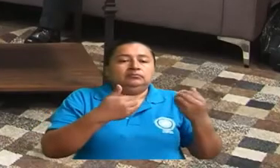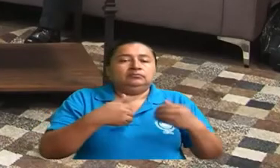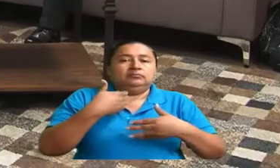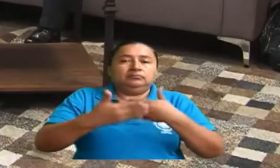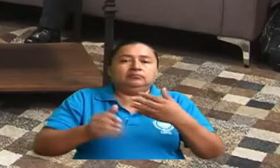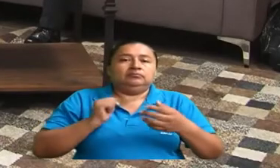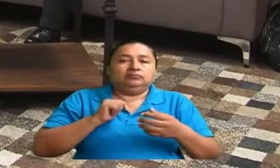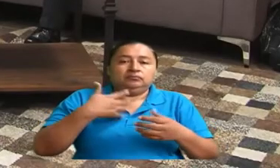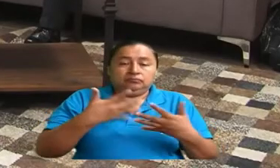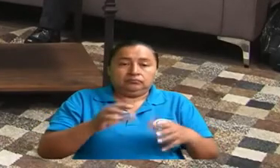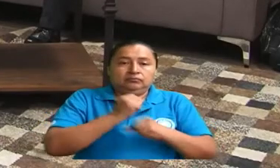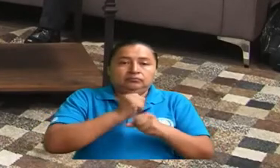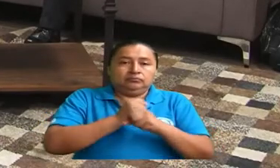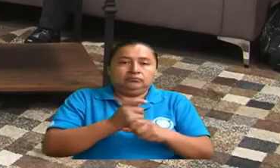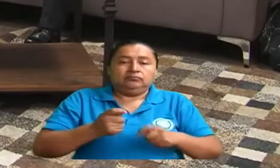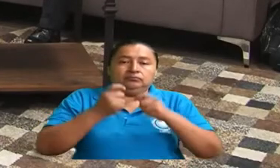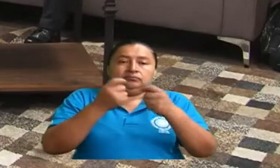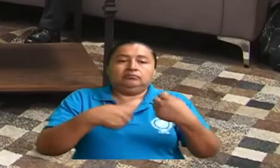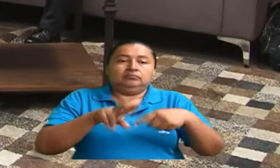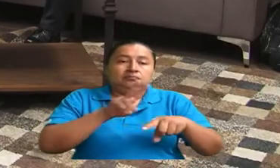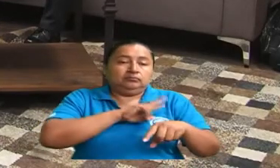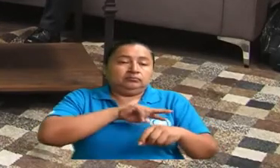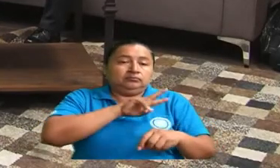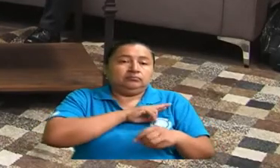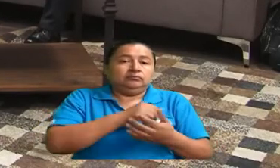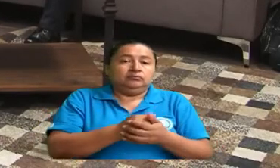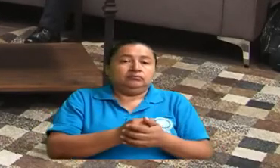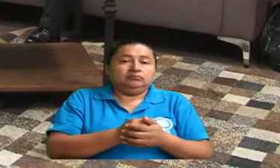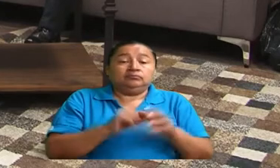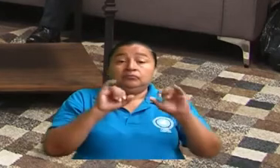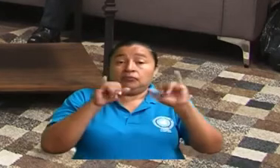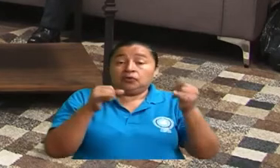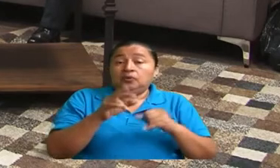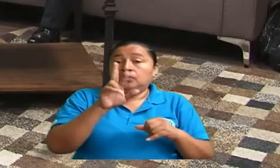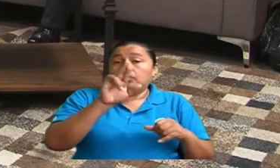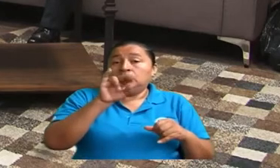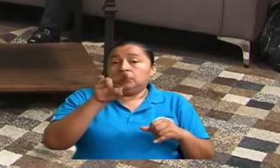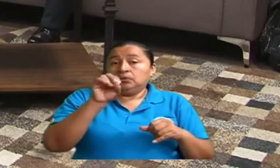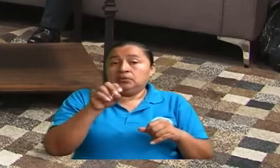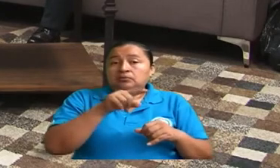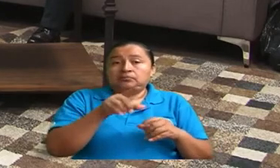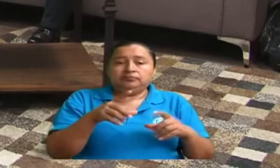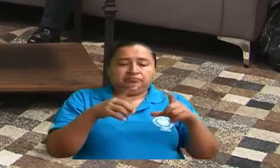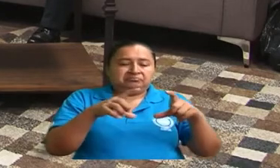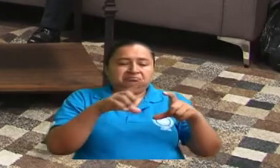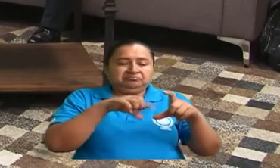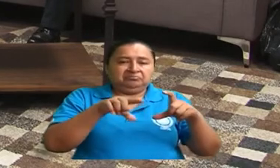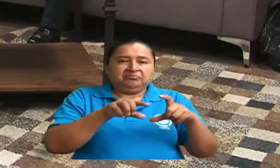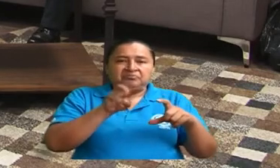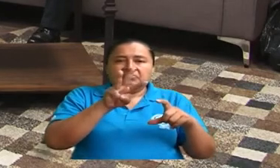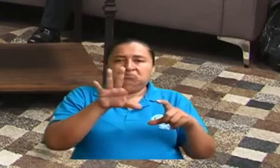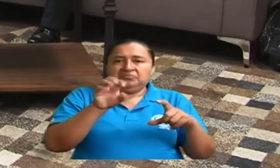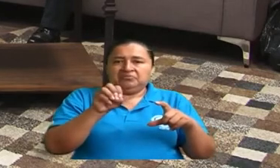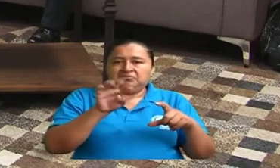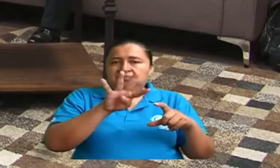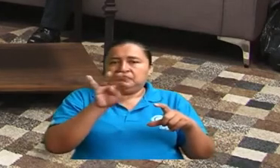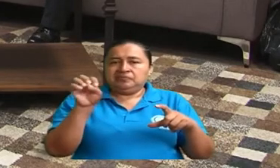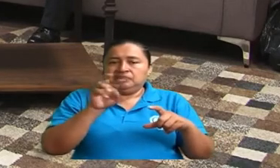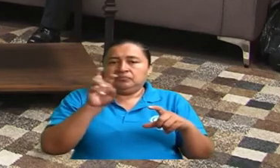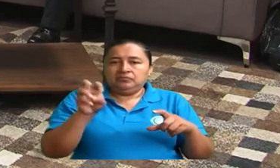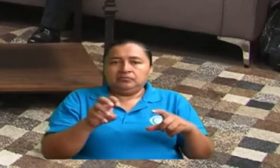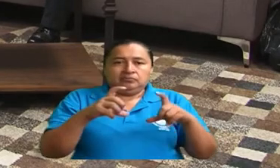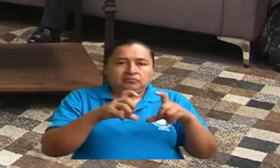dan cuando yo le doy un valor agregado. Por ejemplo, el fuego del Rino. Okay. Esto anda como por 350, 400 córdobas al